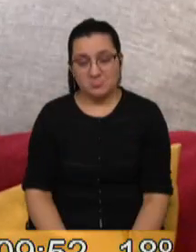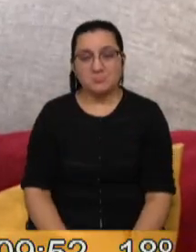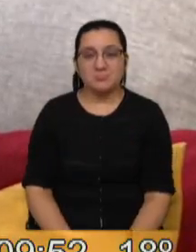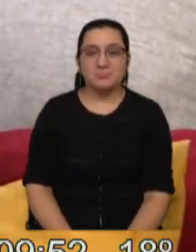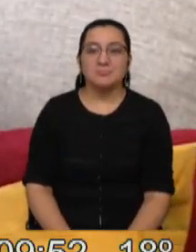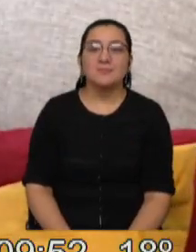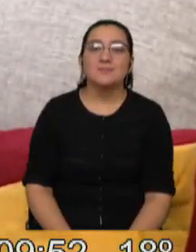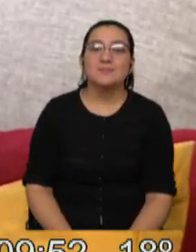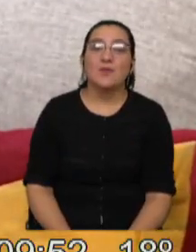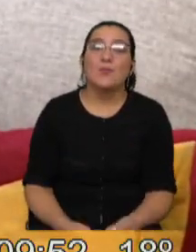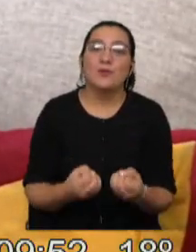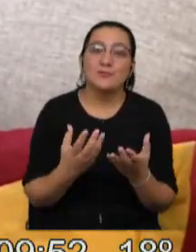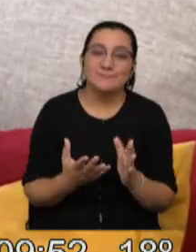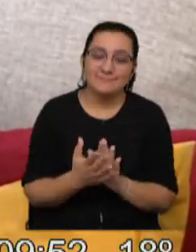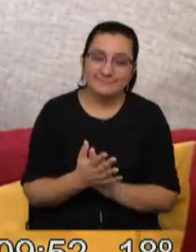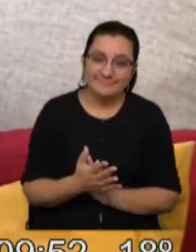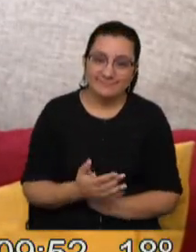sí, claramente. Bien, ahora sí. Bueno,